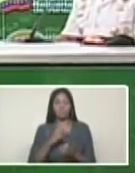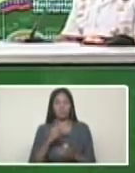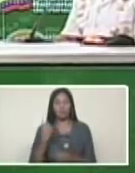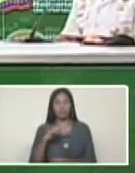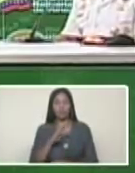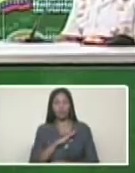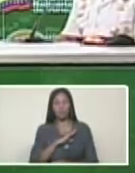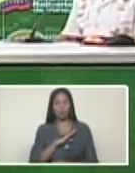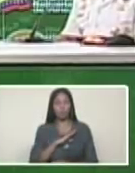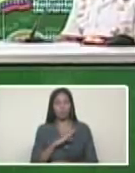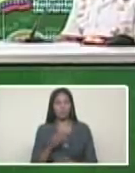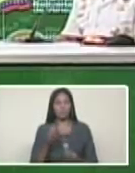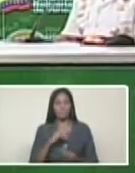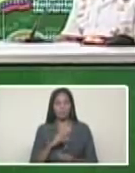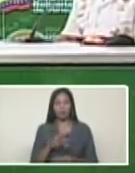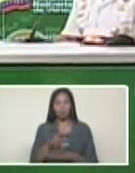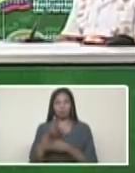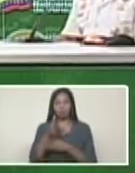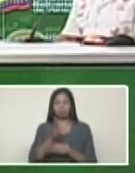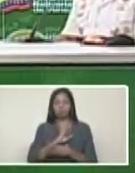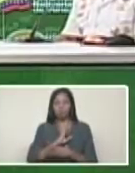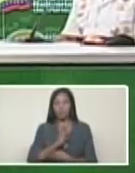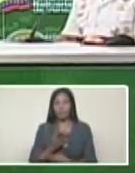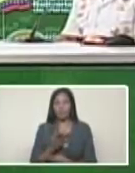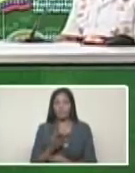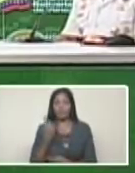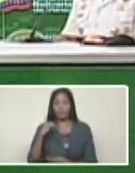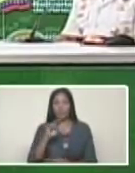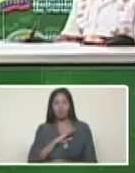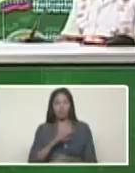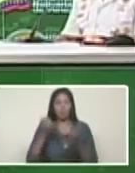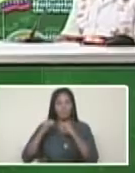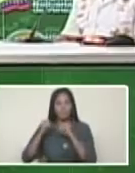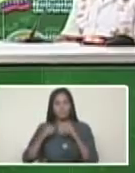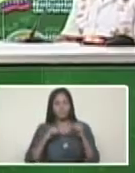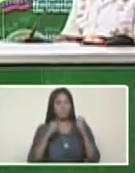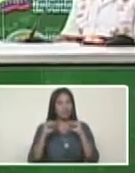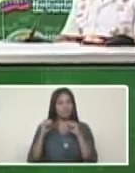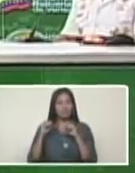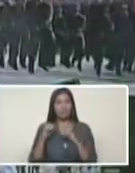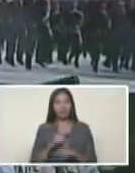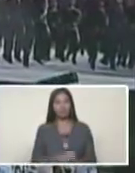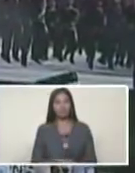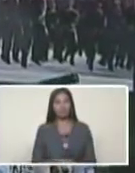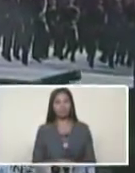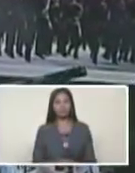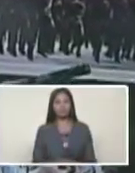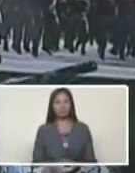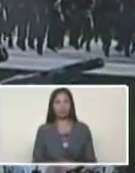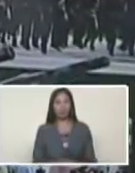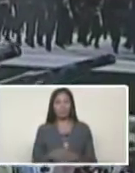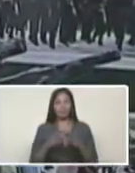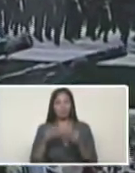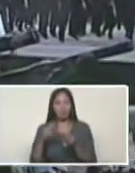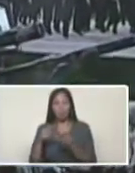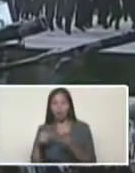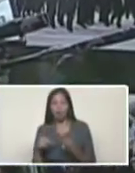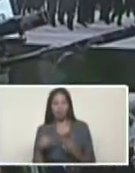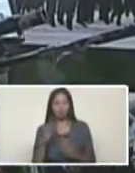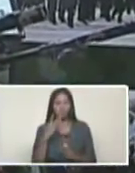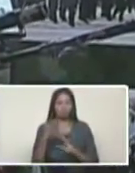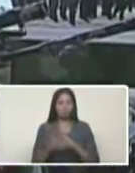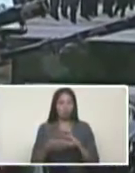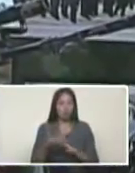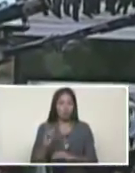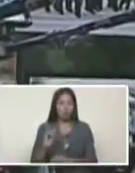las suficientes municiones para el entrenamiento, para cualquier percance y combate